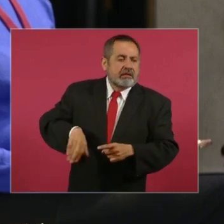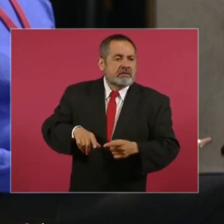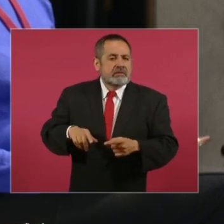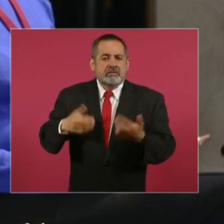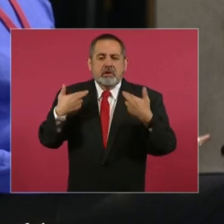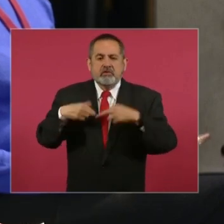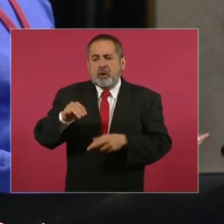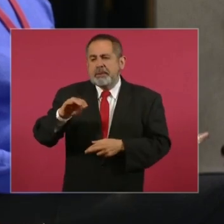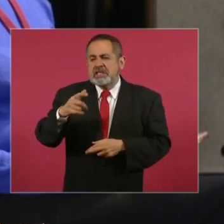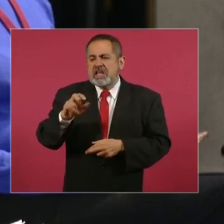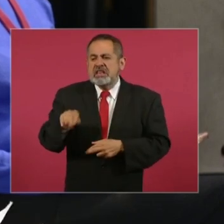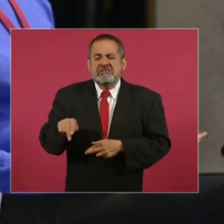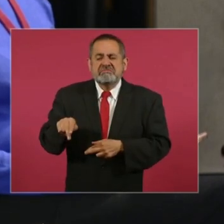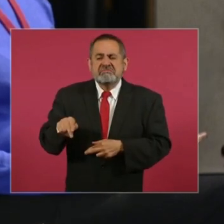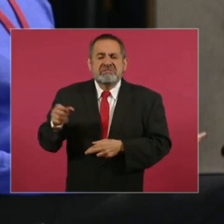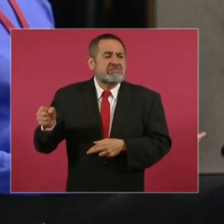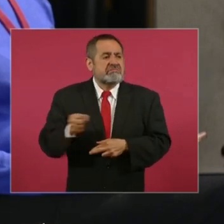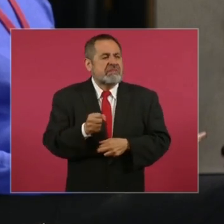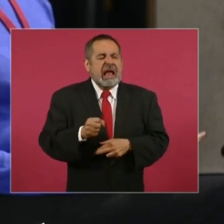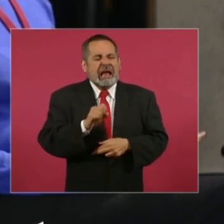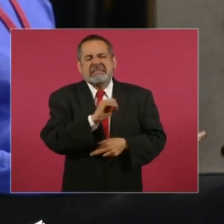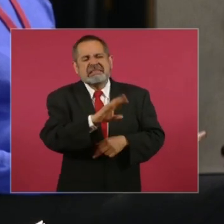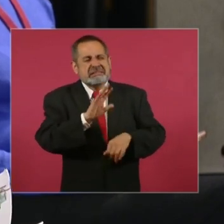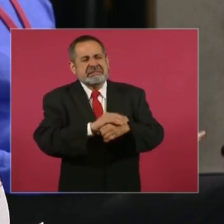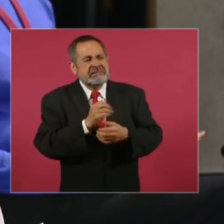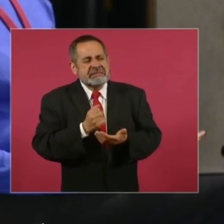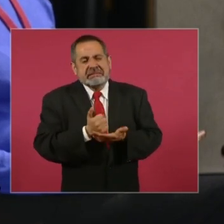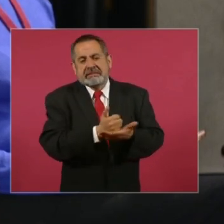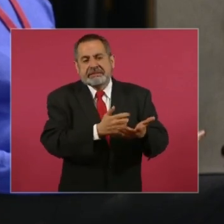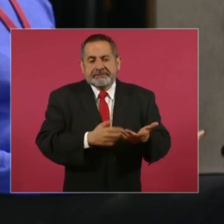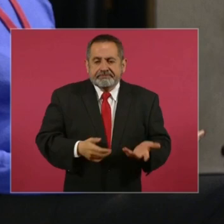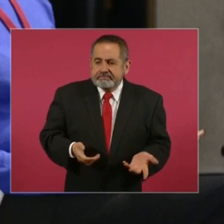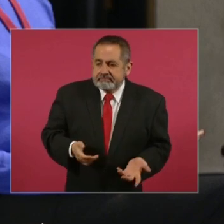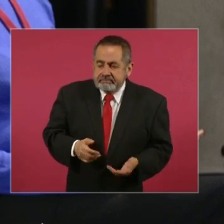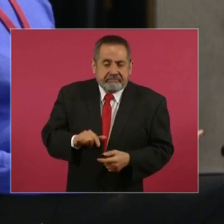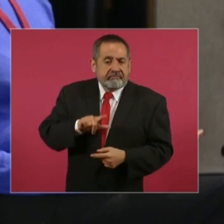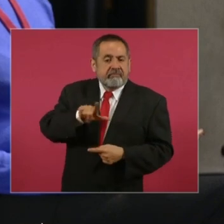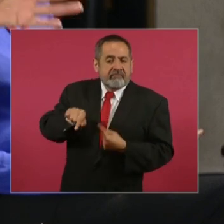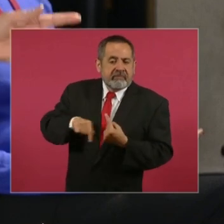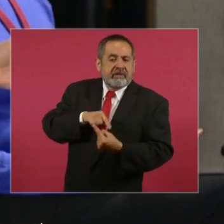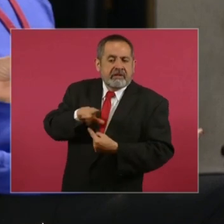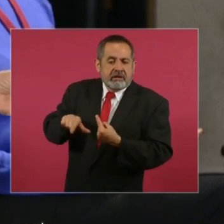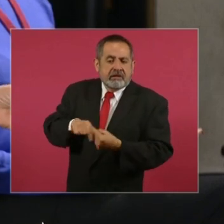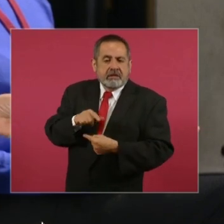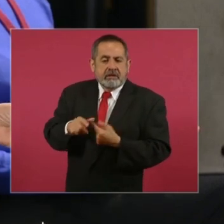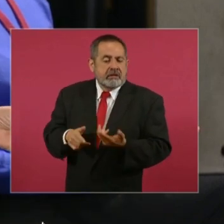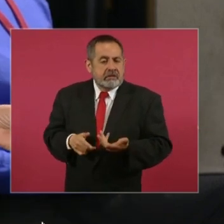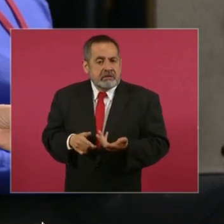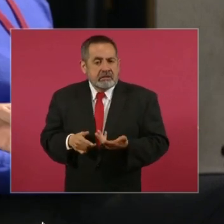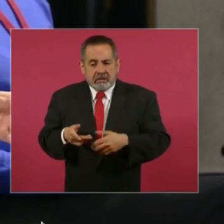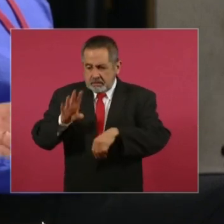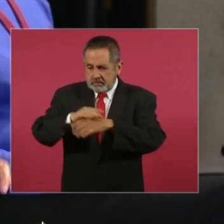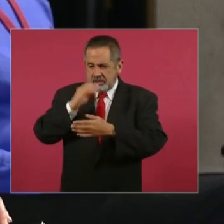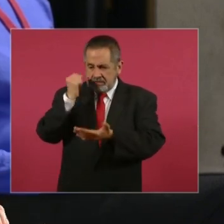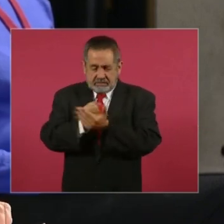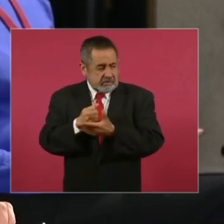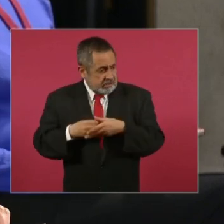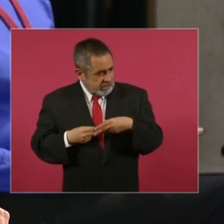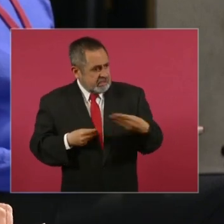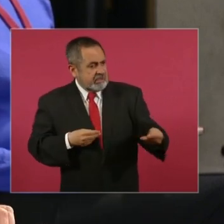Michel, que también está viendo a ver qué hace y ya tiene otra licencia Orchid.